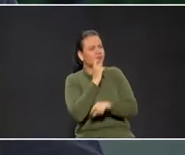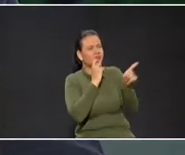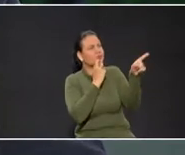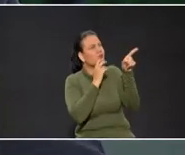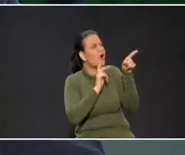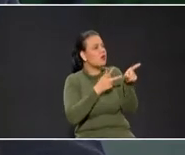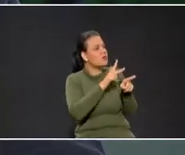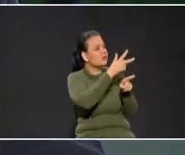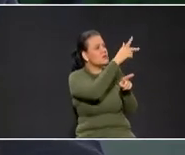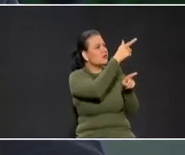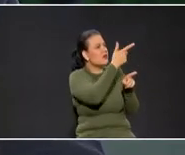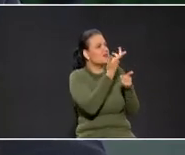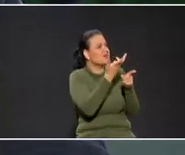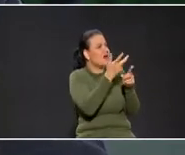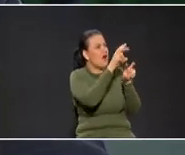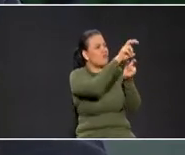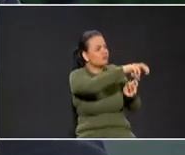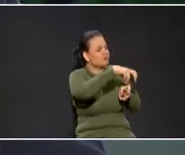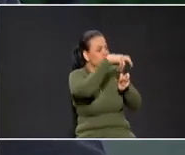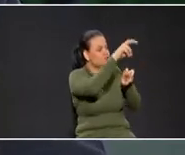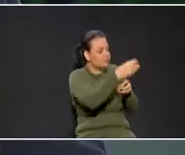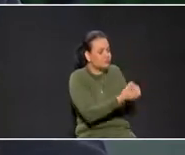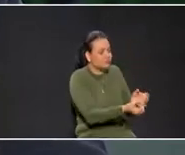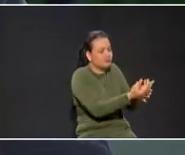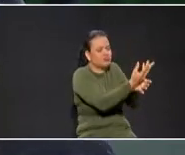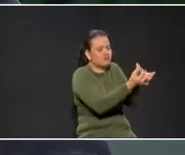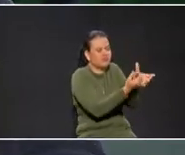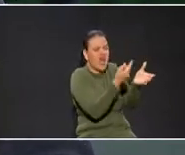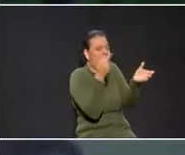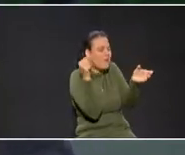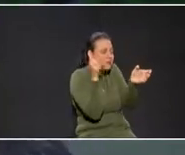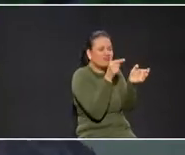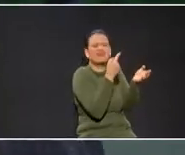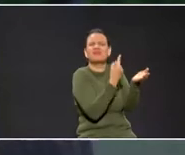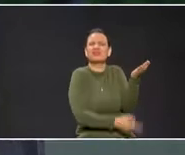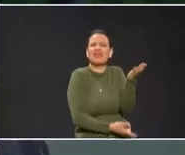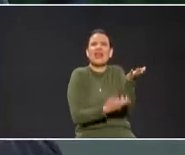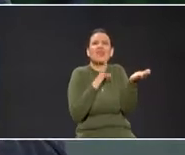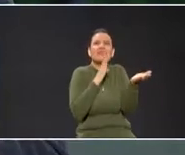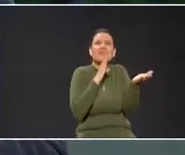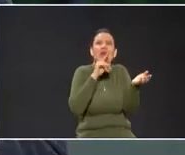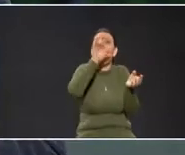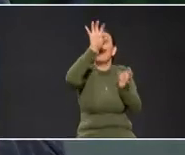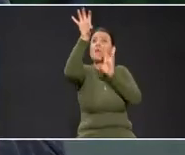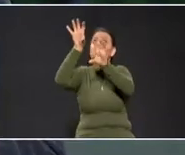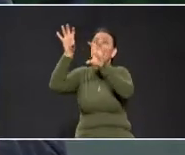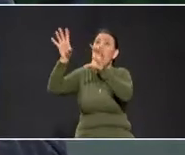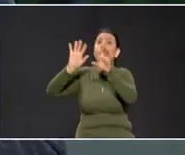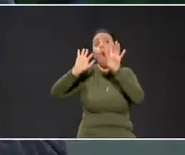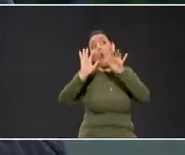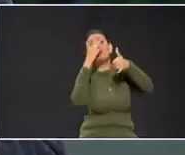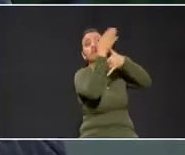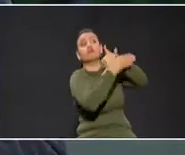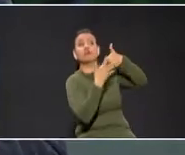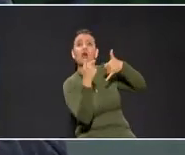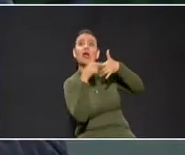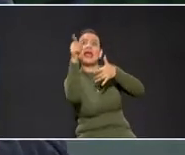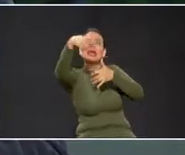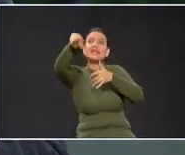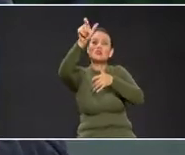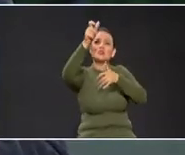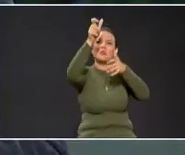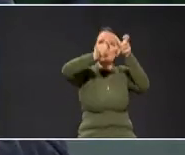medellín se pueden producir para estimular que hayan inversionistas bien sea foráneos audiencias nacionales que permitan